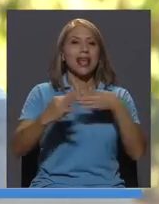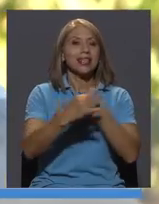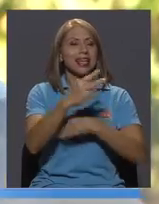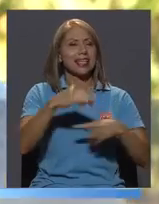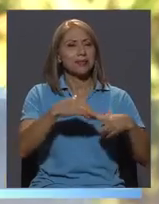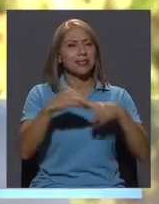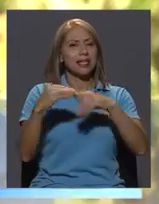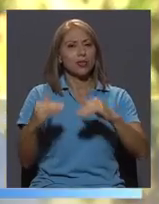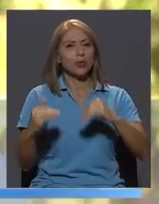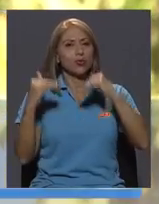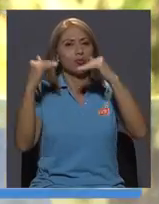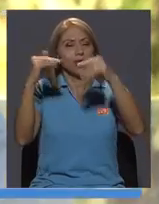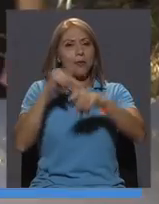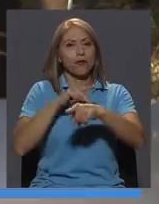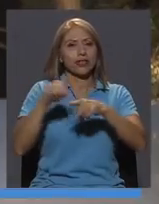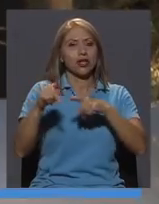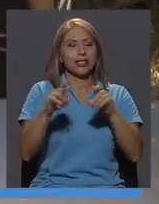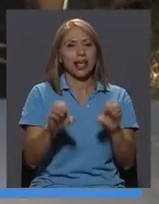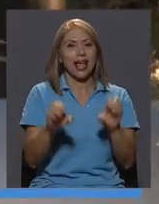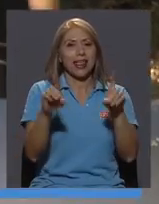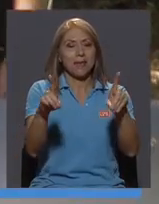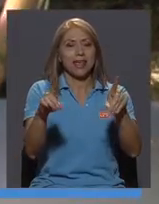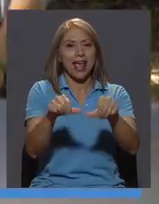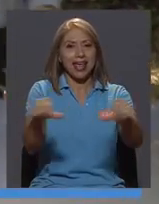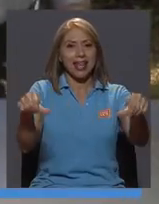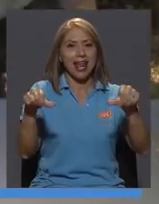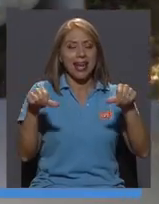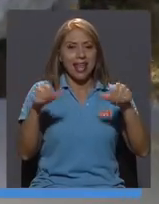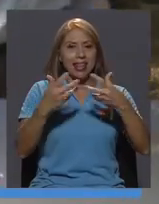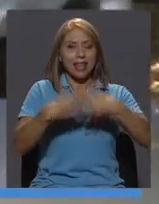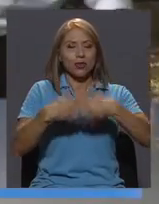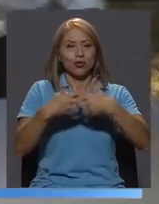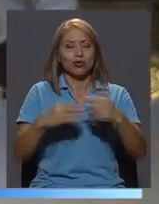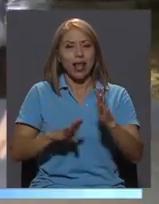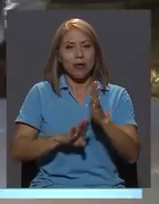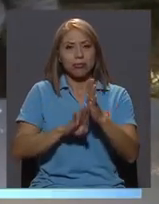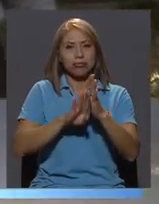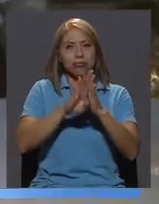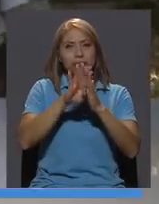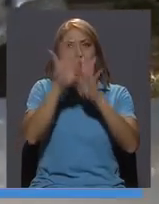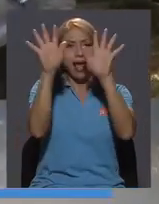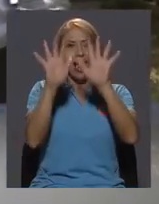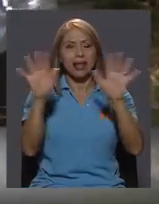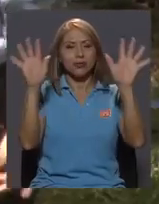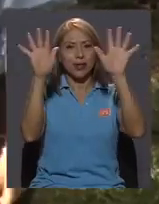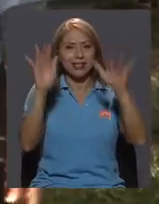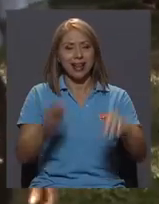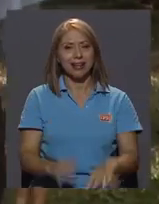especialización y profesionalización académica en el área de la industria aeroespacial.